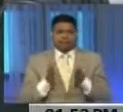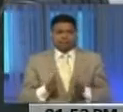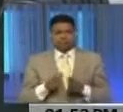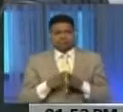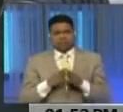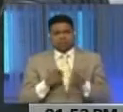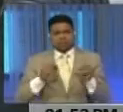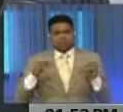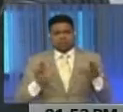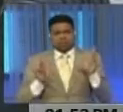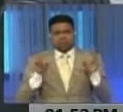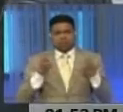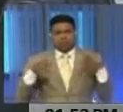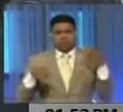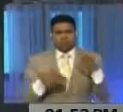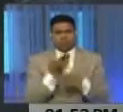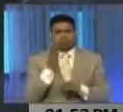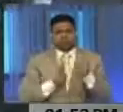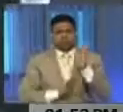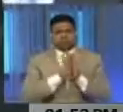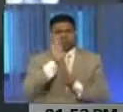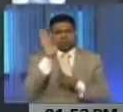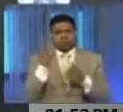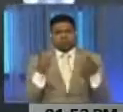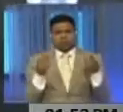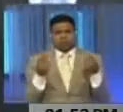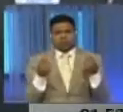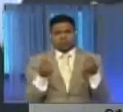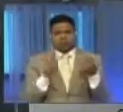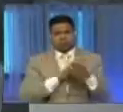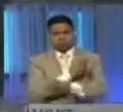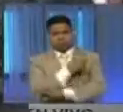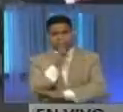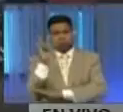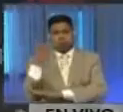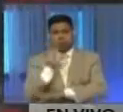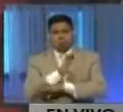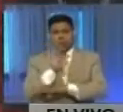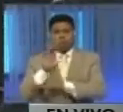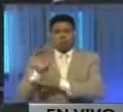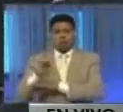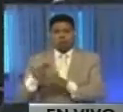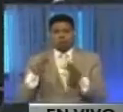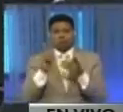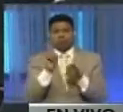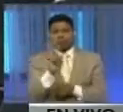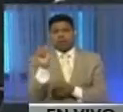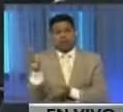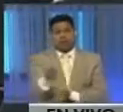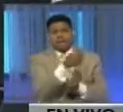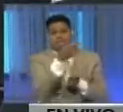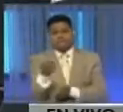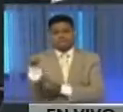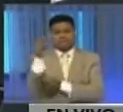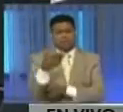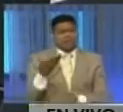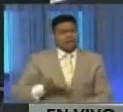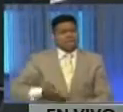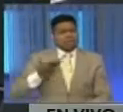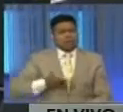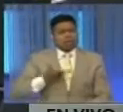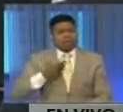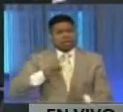modelo de desarrollo minero ecológico, que ha sido una de las banderas del Estado venezolano a destacar el